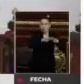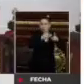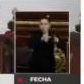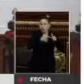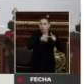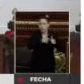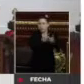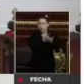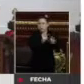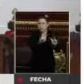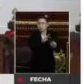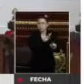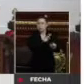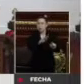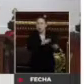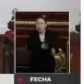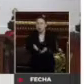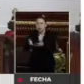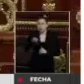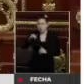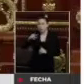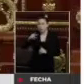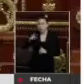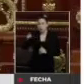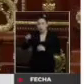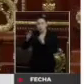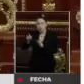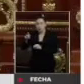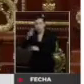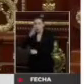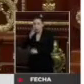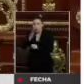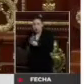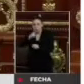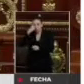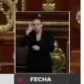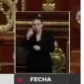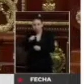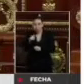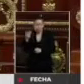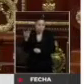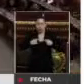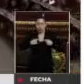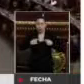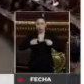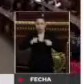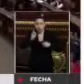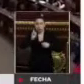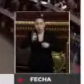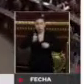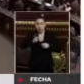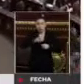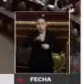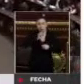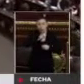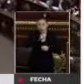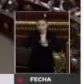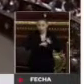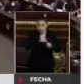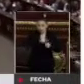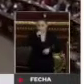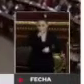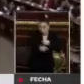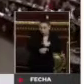misma que se incrementará a 18 años cuando dicha muerte haya sido con sufrimiento previo. Además, el legislador agregó que también se